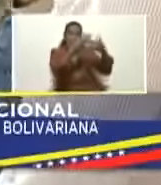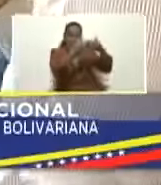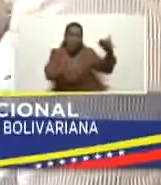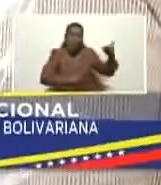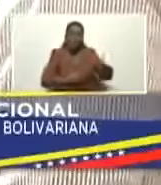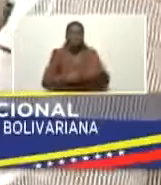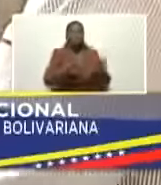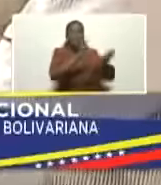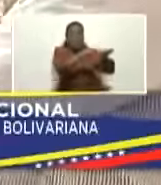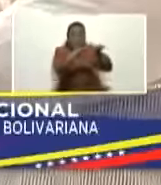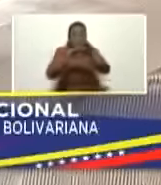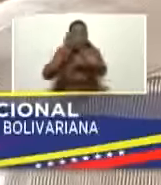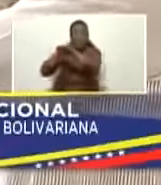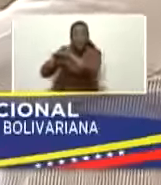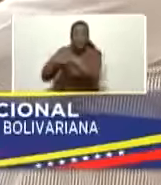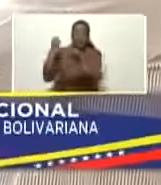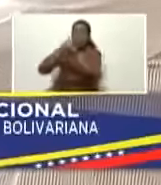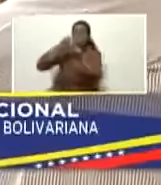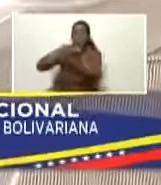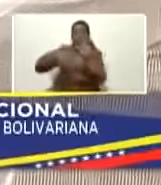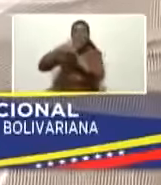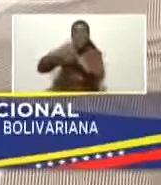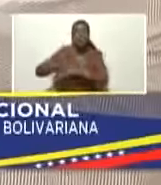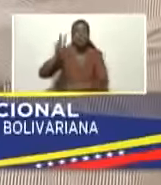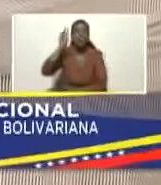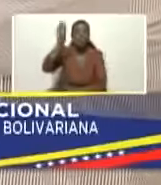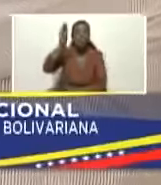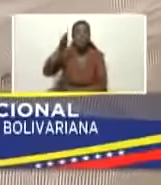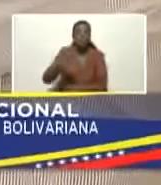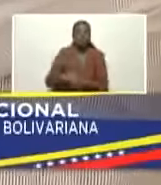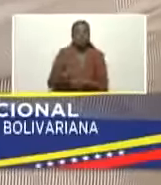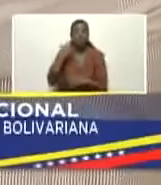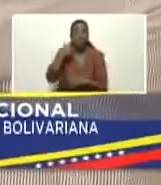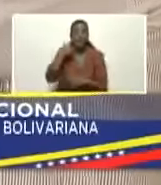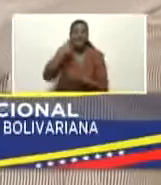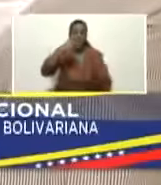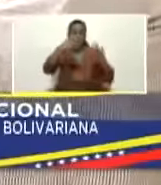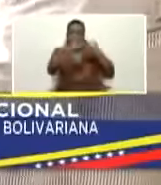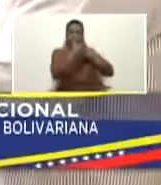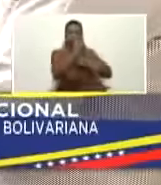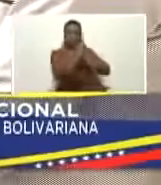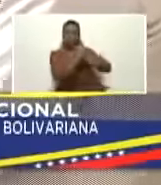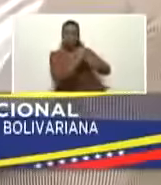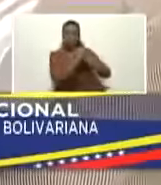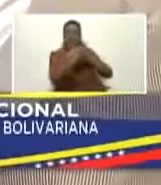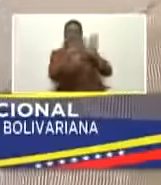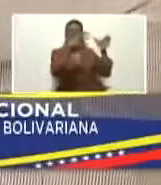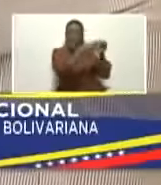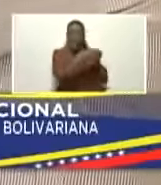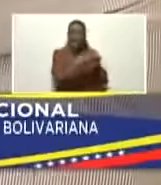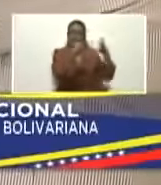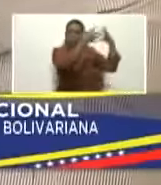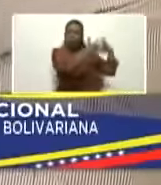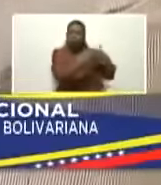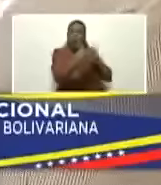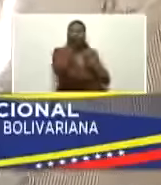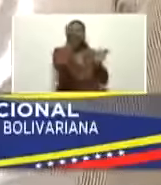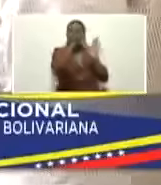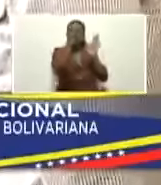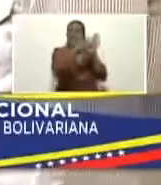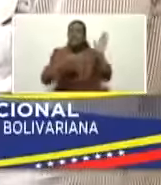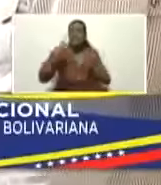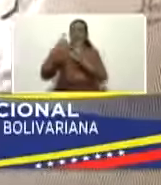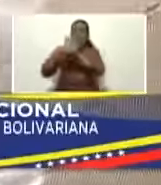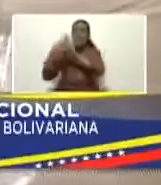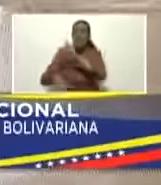Bueno, muchachos, hay que luchar por el derecho al futuro. Que el fascismo, que la derecha y el imperialismo no le quiten el derecho al futuro a la